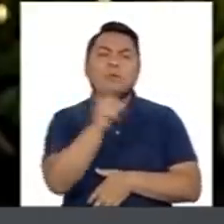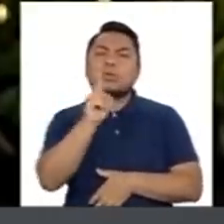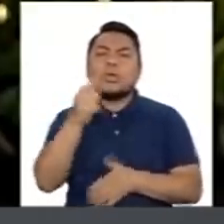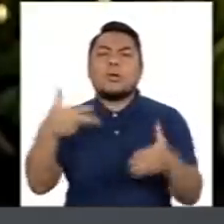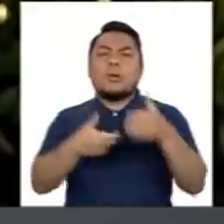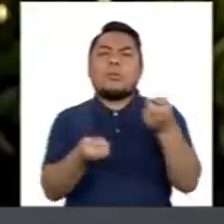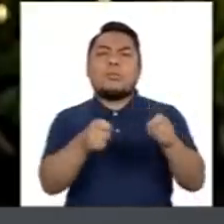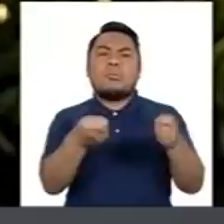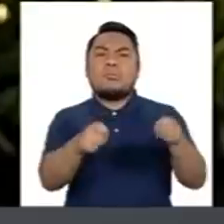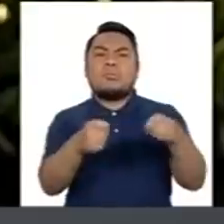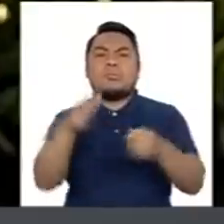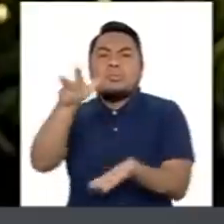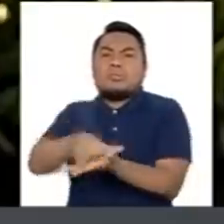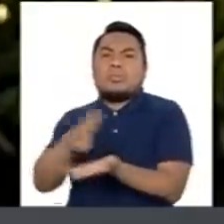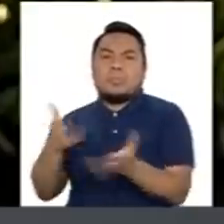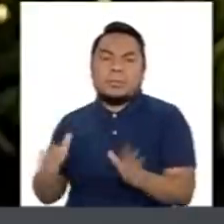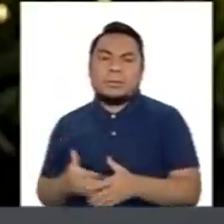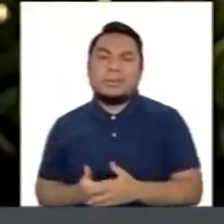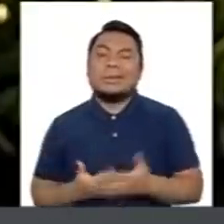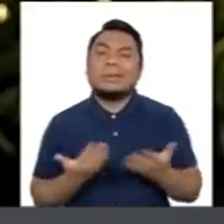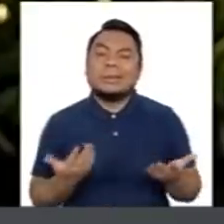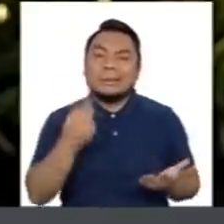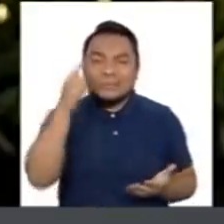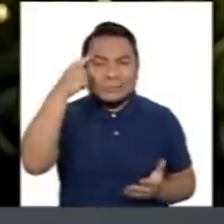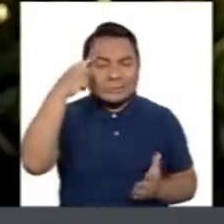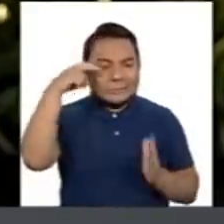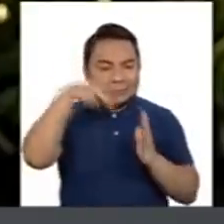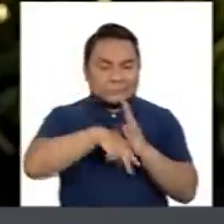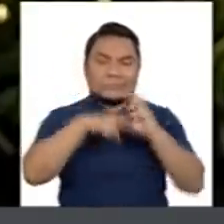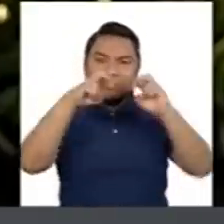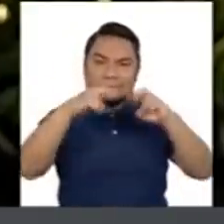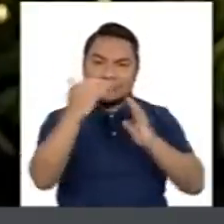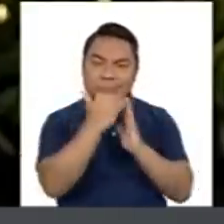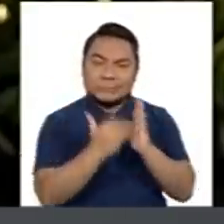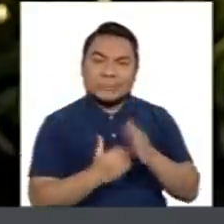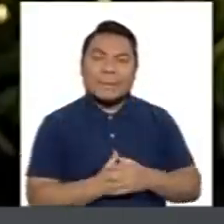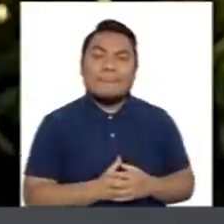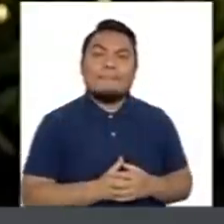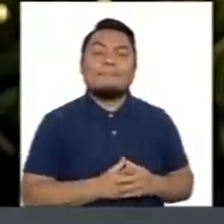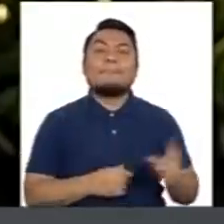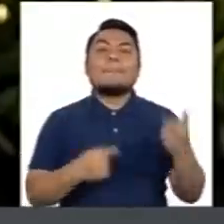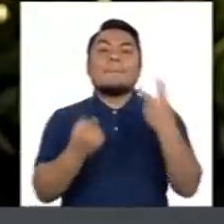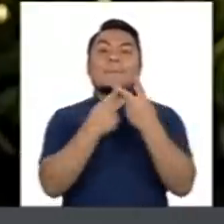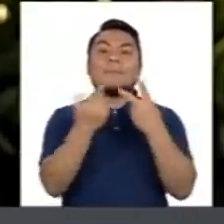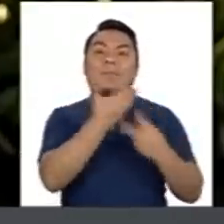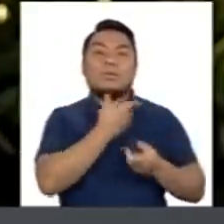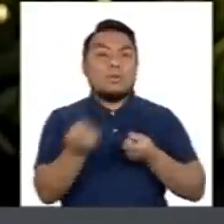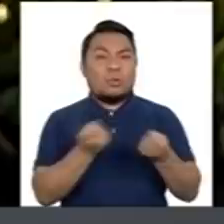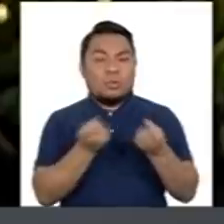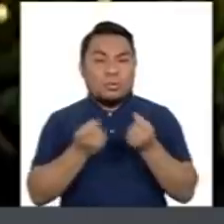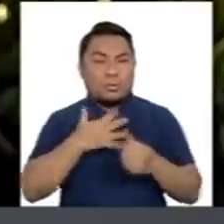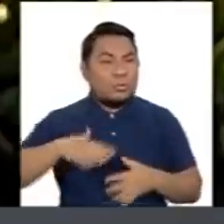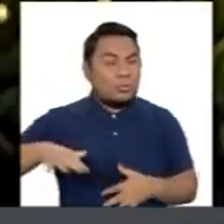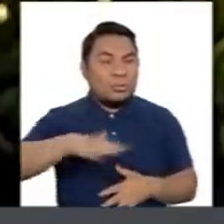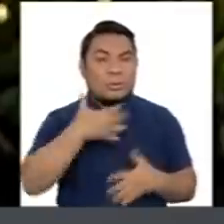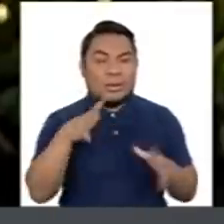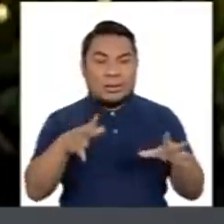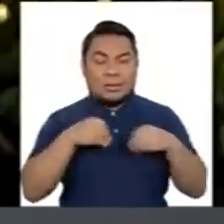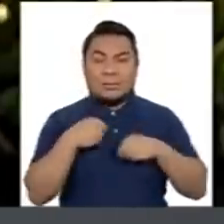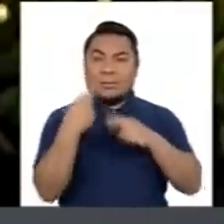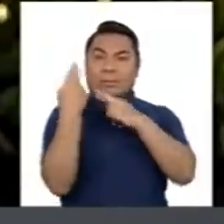ligereza, y aquí tenemos que tener una respuesta como está. Lo segundo, nosotros como gobierno, presidente, apenas usted asumió el